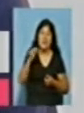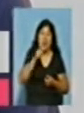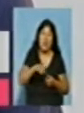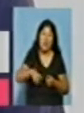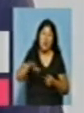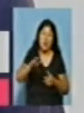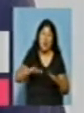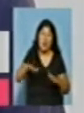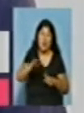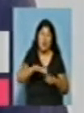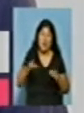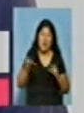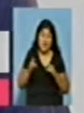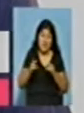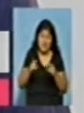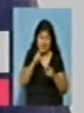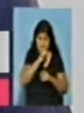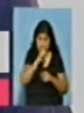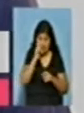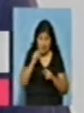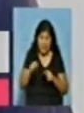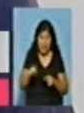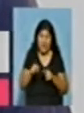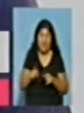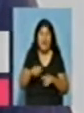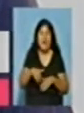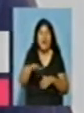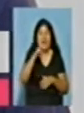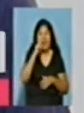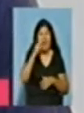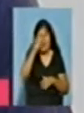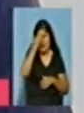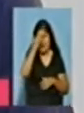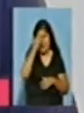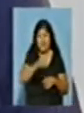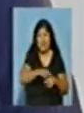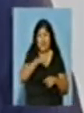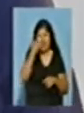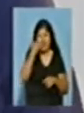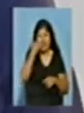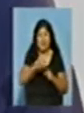en la vieja estación el día 15, vuelvo a repetir, de 17 a 23 horas.